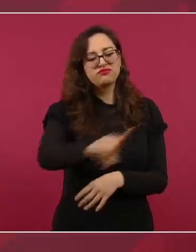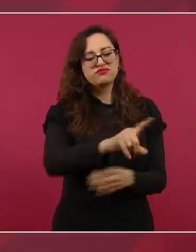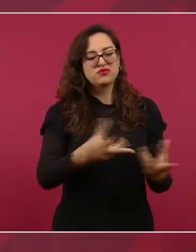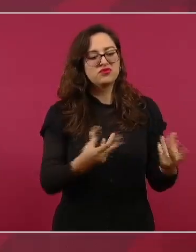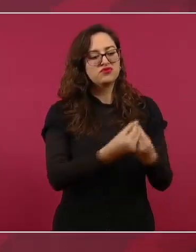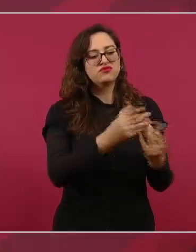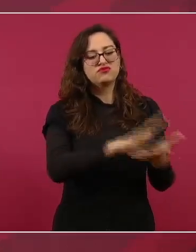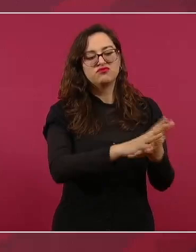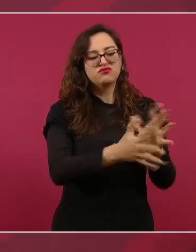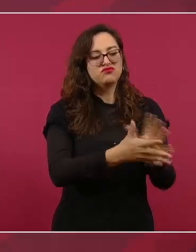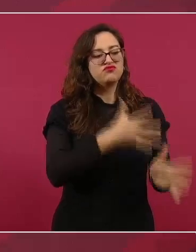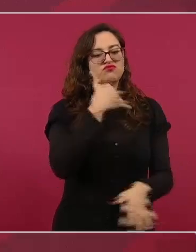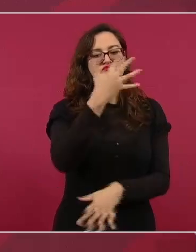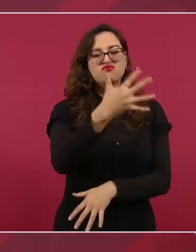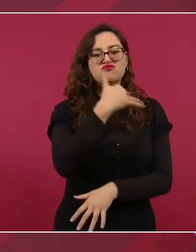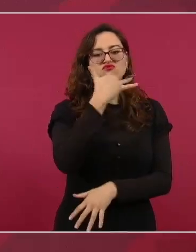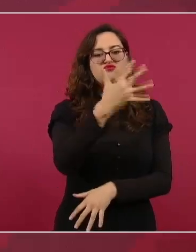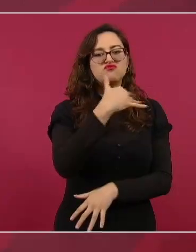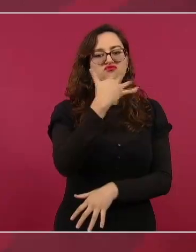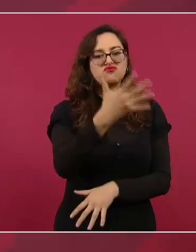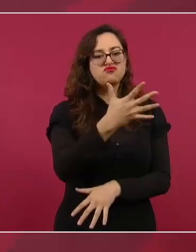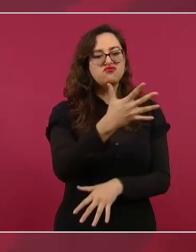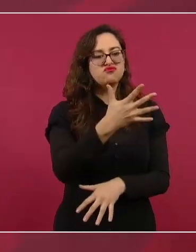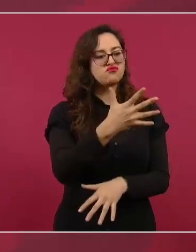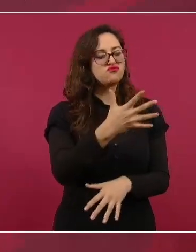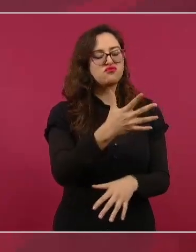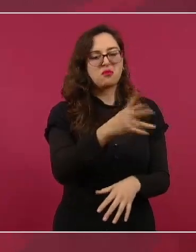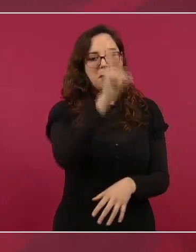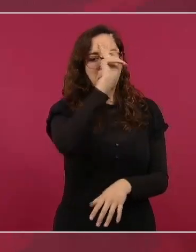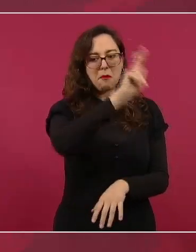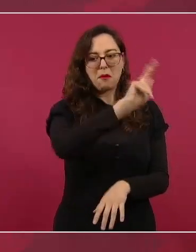muy corrupta, así también está surgiendo